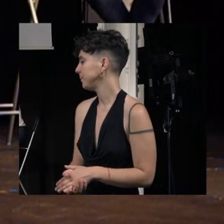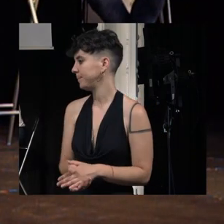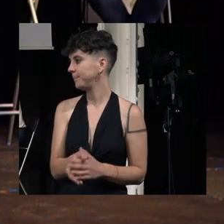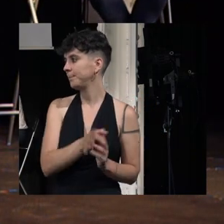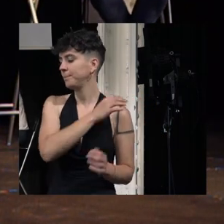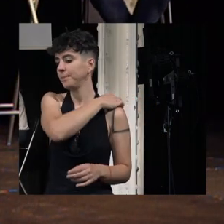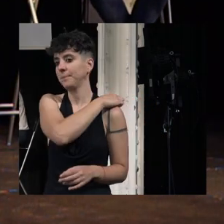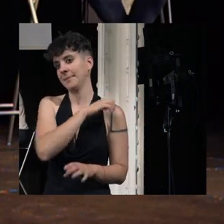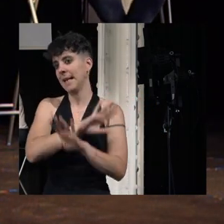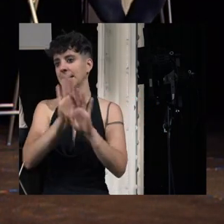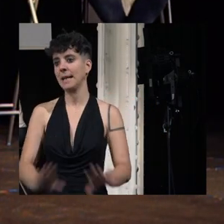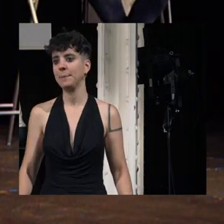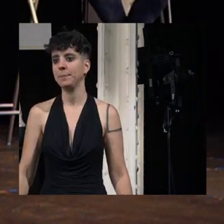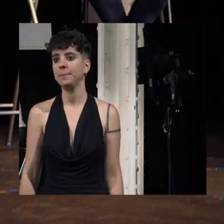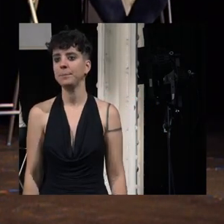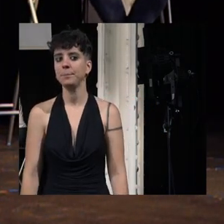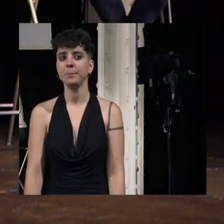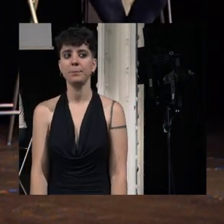dicho esto, ya está.